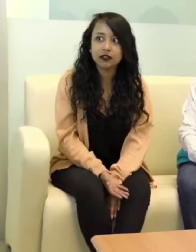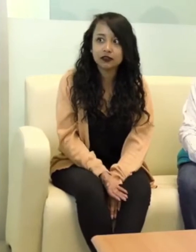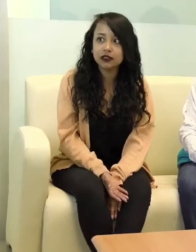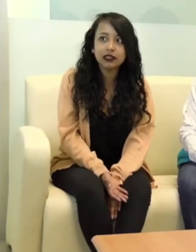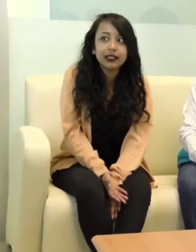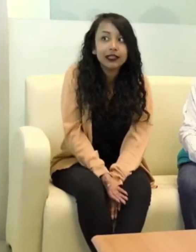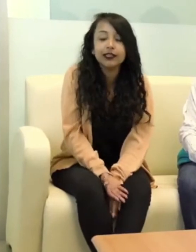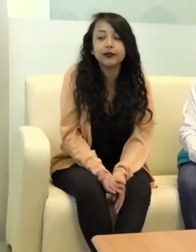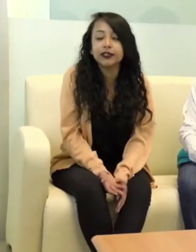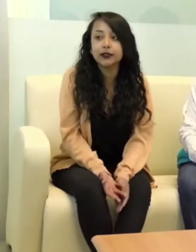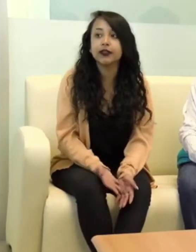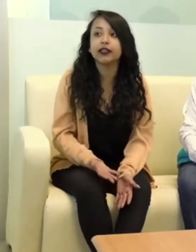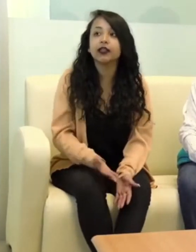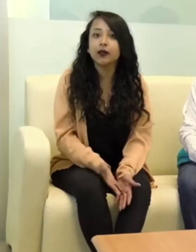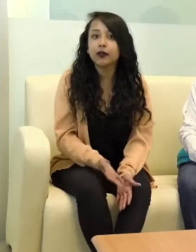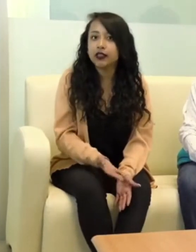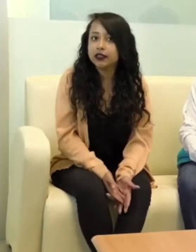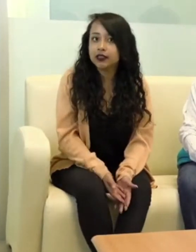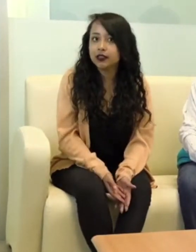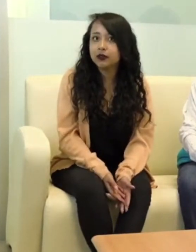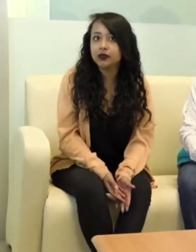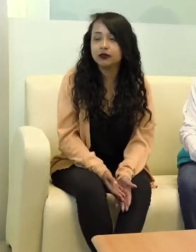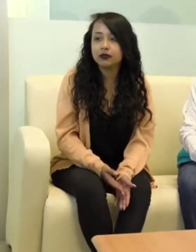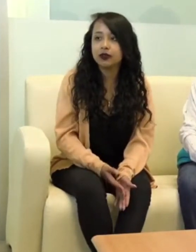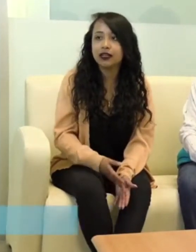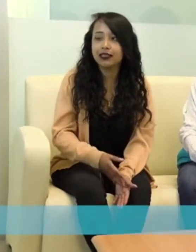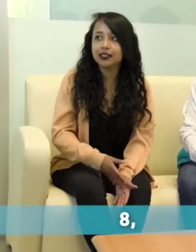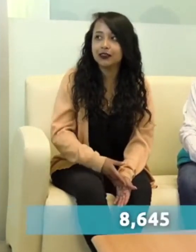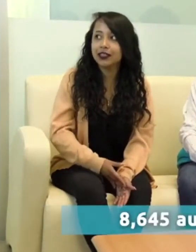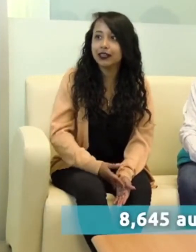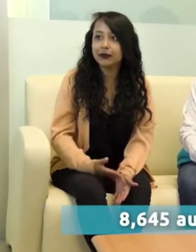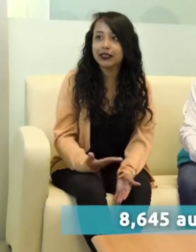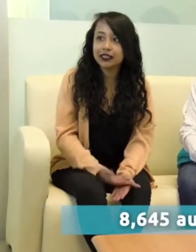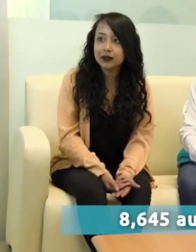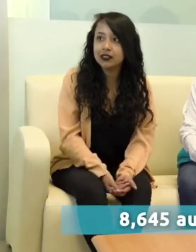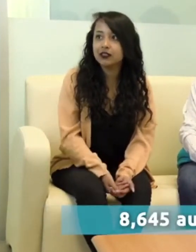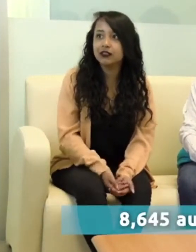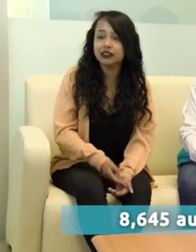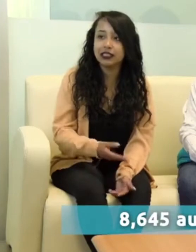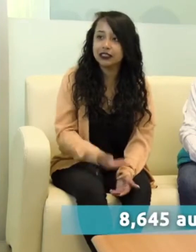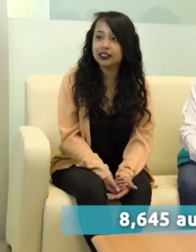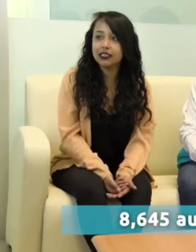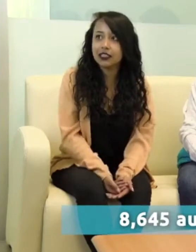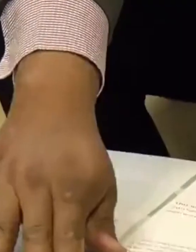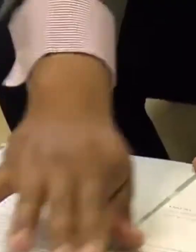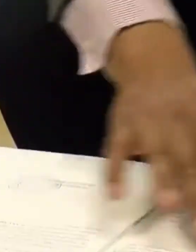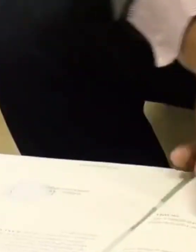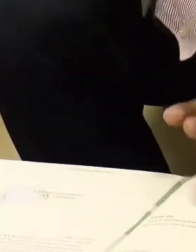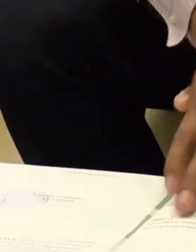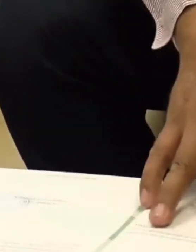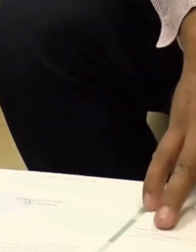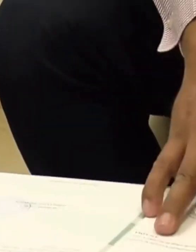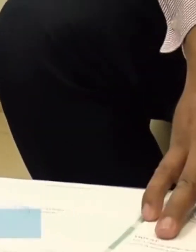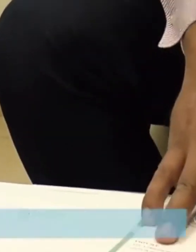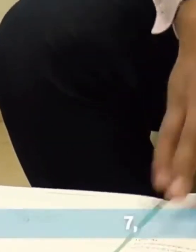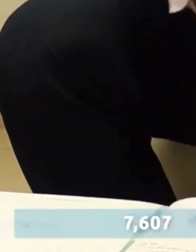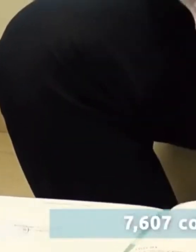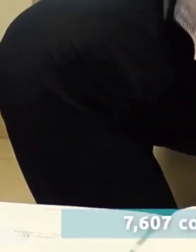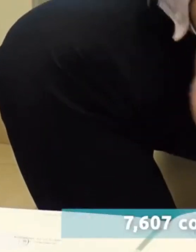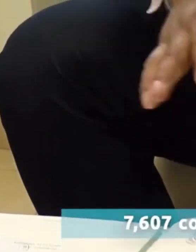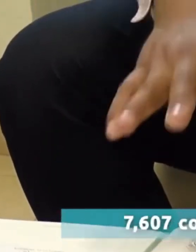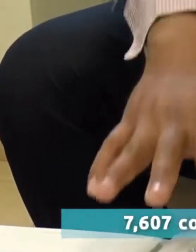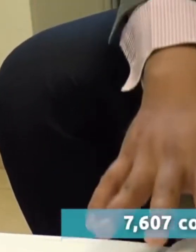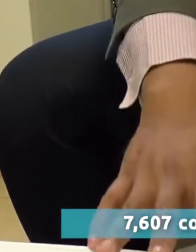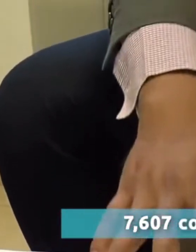84.70% de aceptación, cifra que ha dado lugar al desahogo de 8.645 audiencias, en las cuales se arribaron